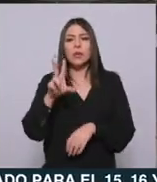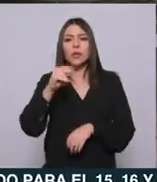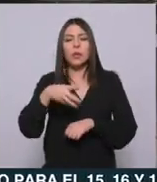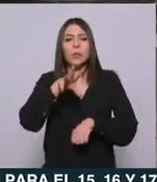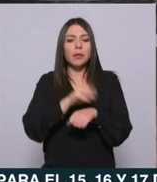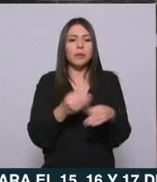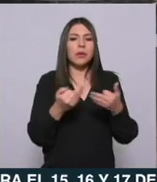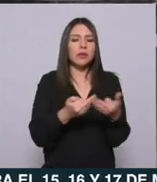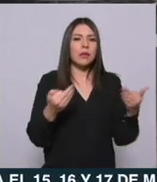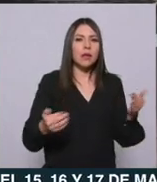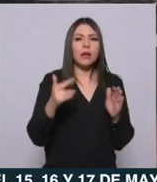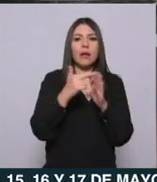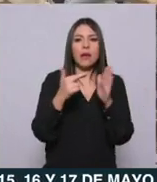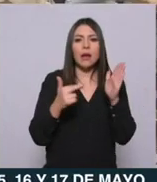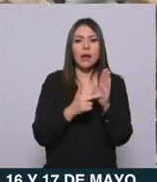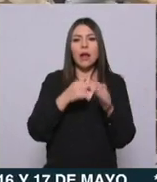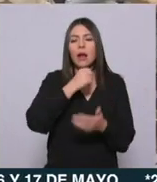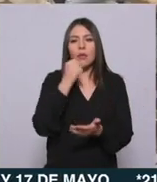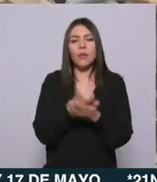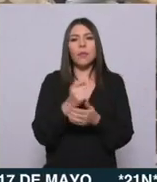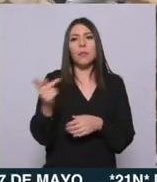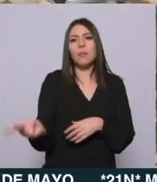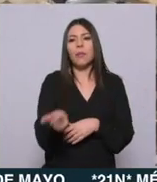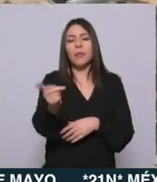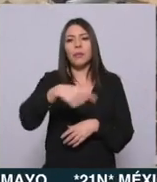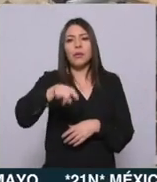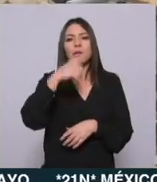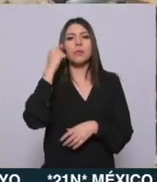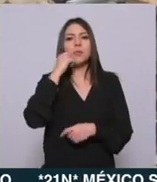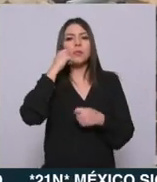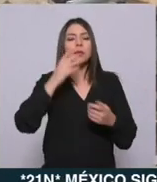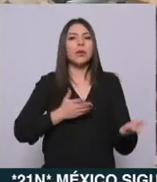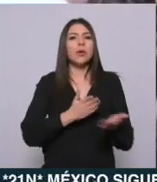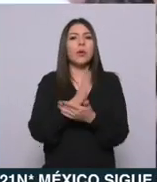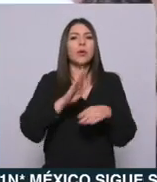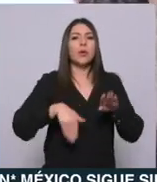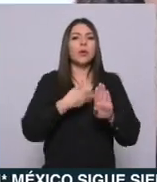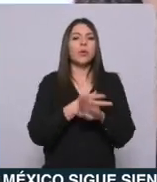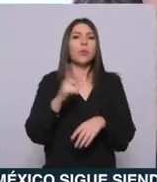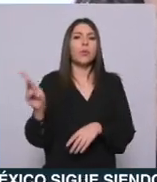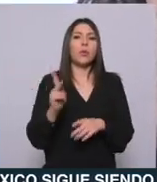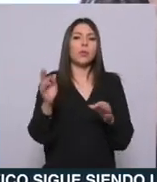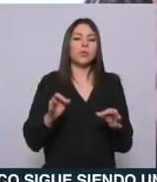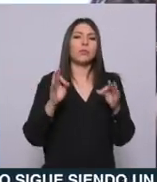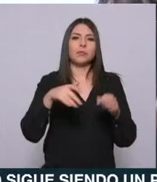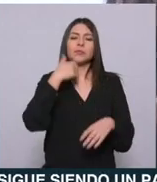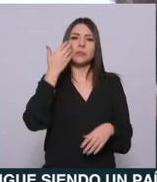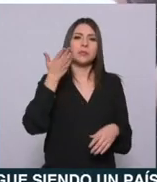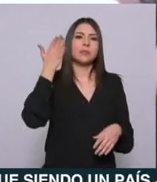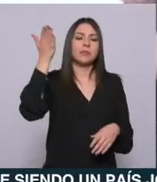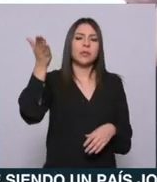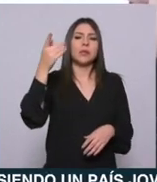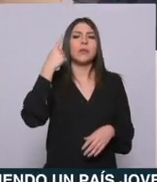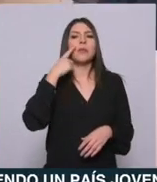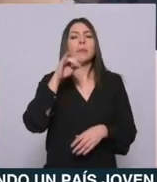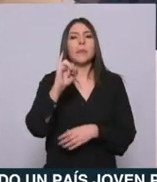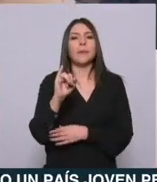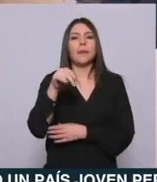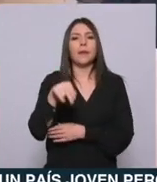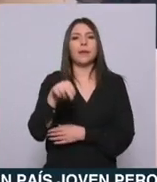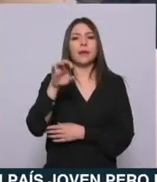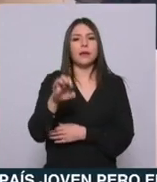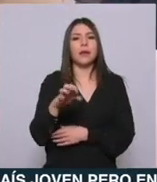la consulta de la ciudadanía, violando los derechos de los pueblos originarios, por lo que solicitarán al Instituto Nacional Electoral